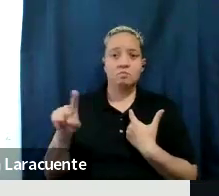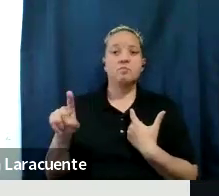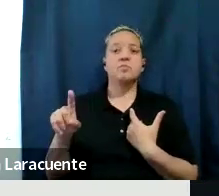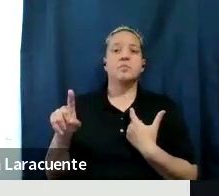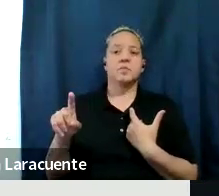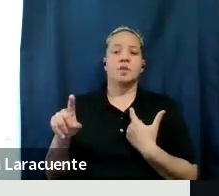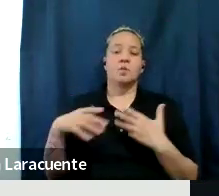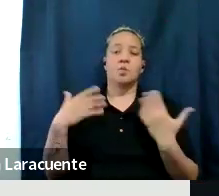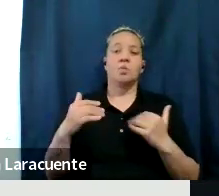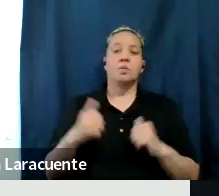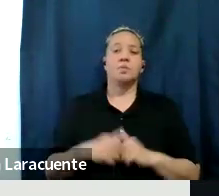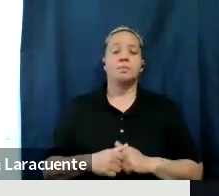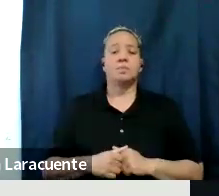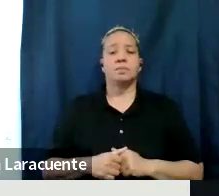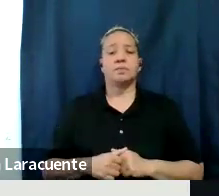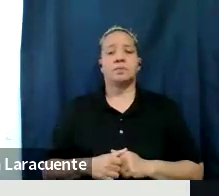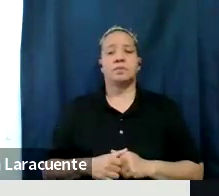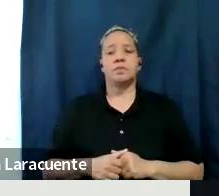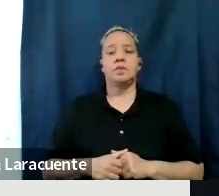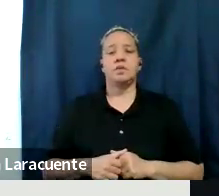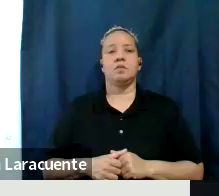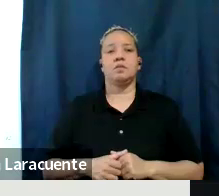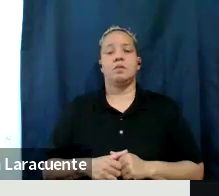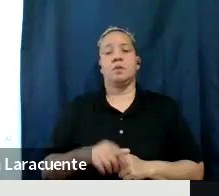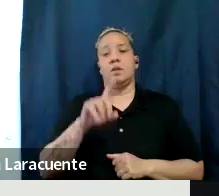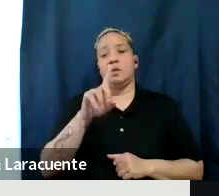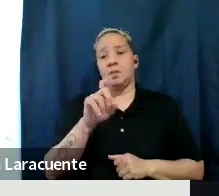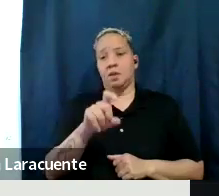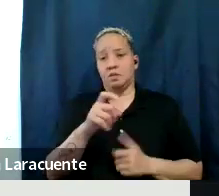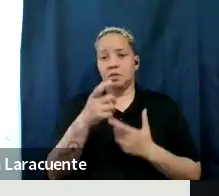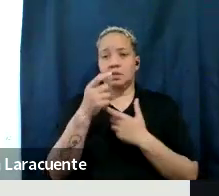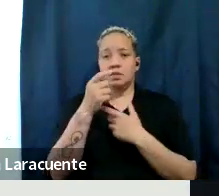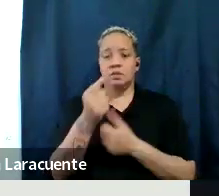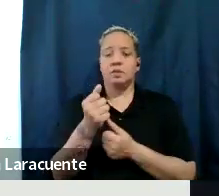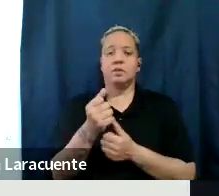colosal. En cuanto a la pregunta de Javier Almeida, es muy interesante.